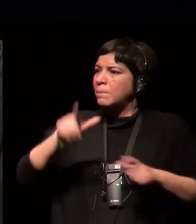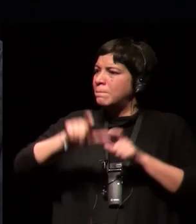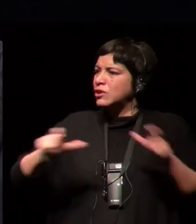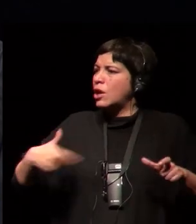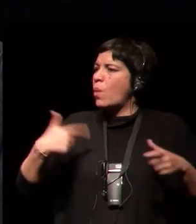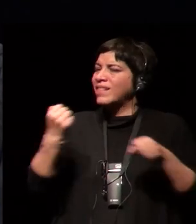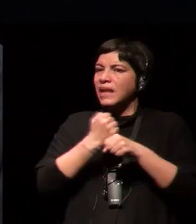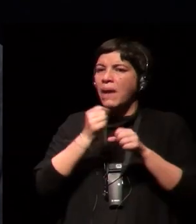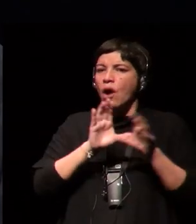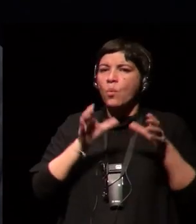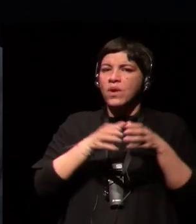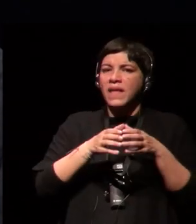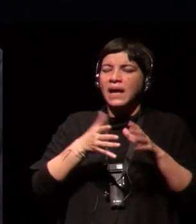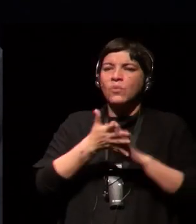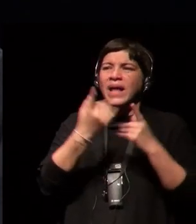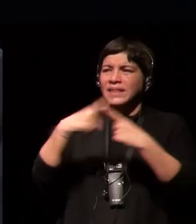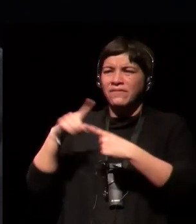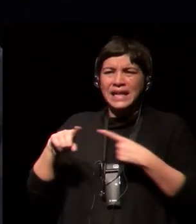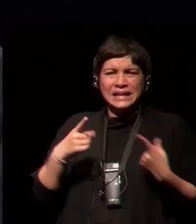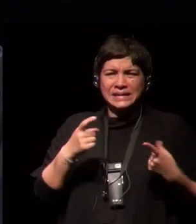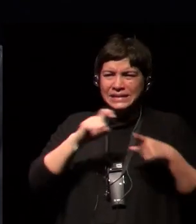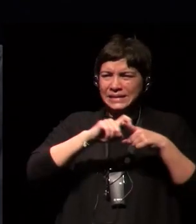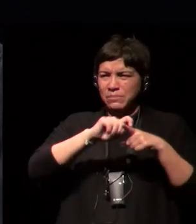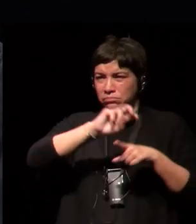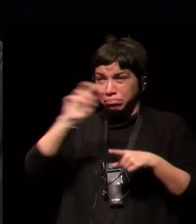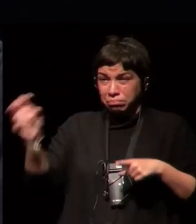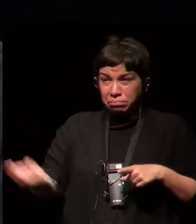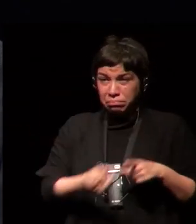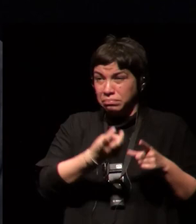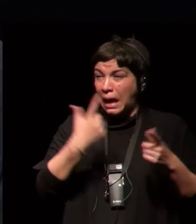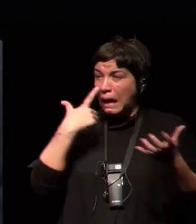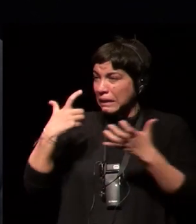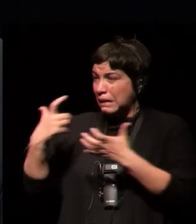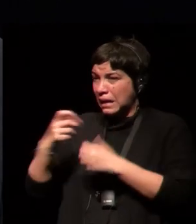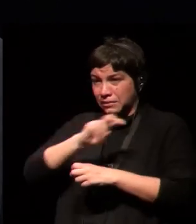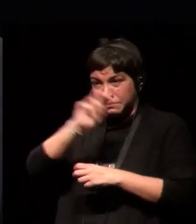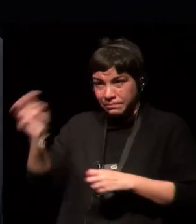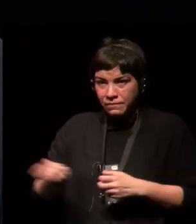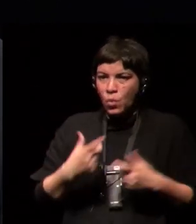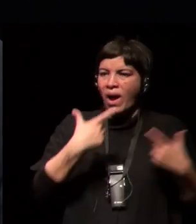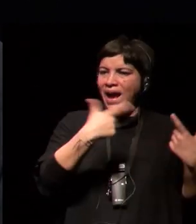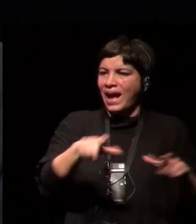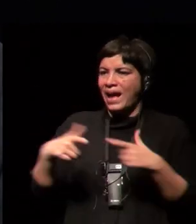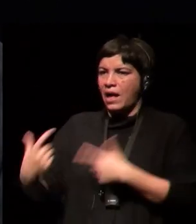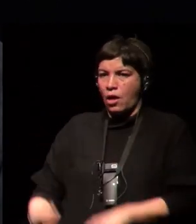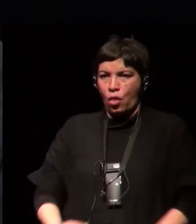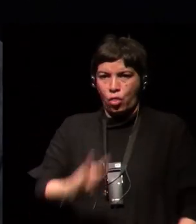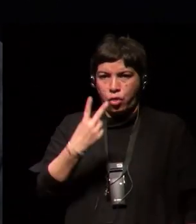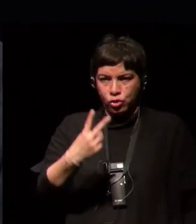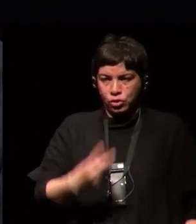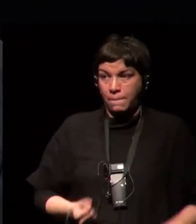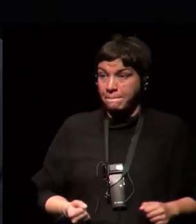que están a nuestra disposición, que se pueden dividir básicamente en dos categorías: el arte dramático del